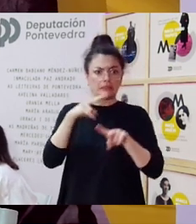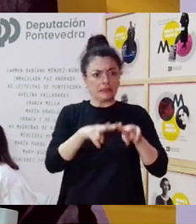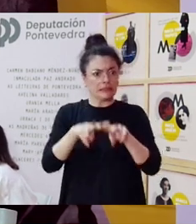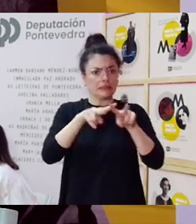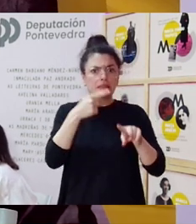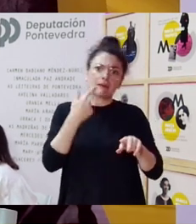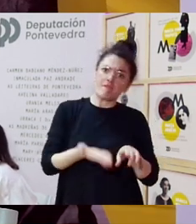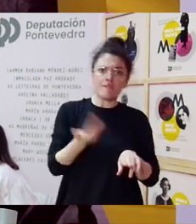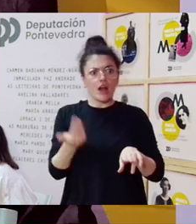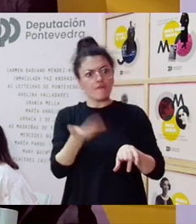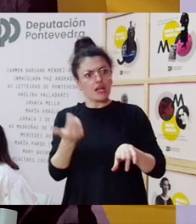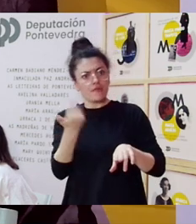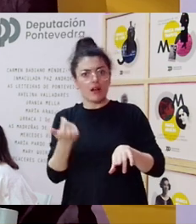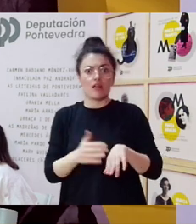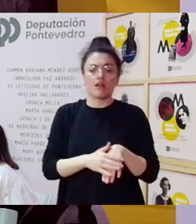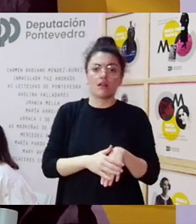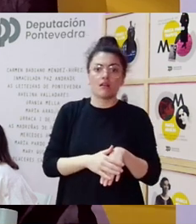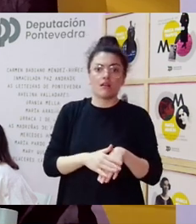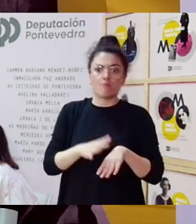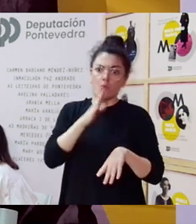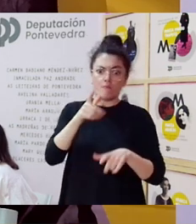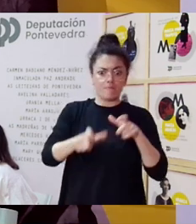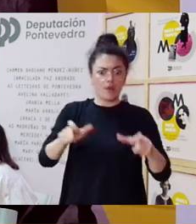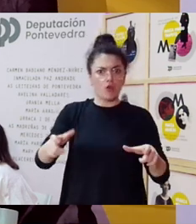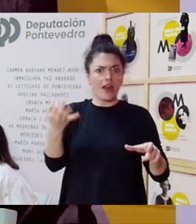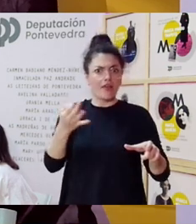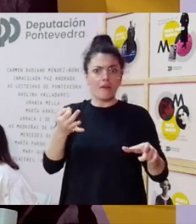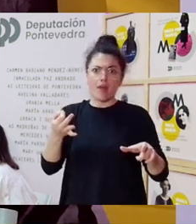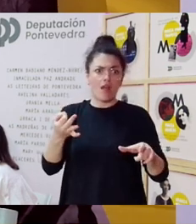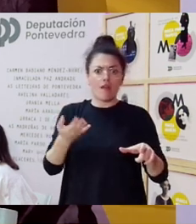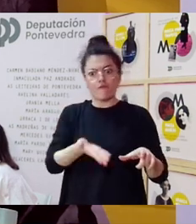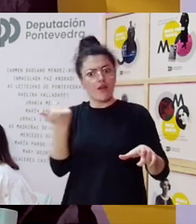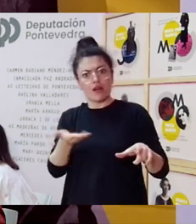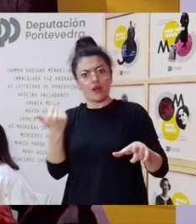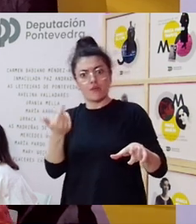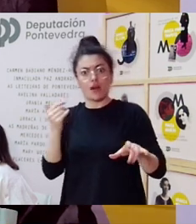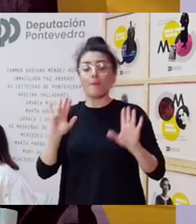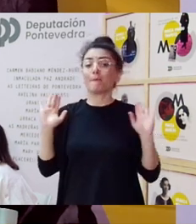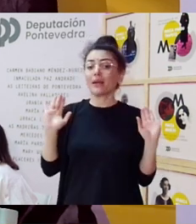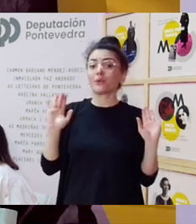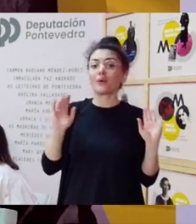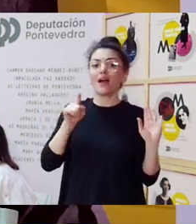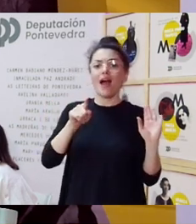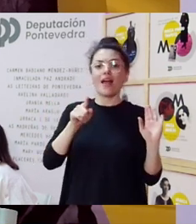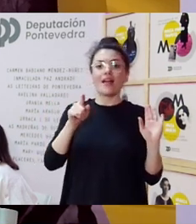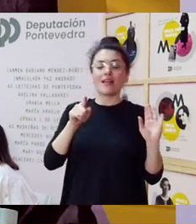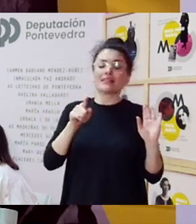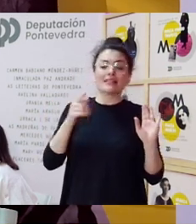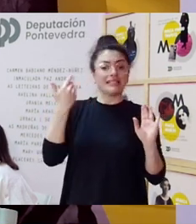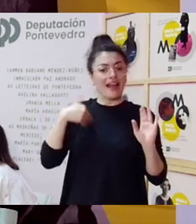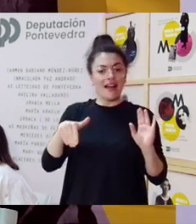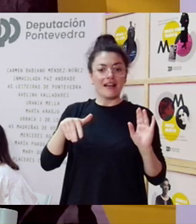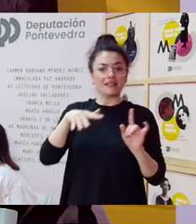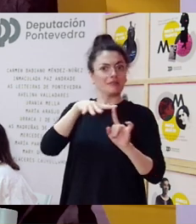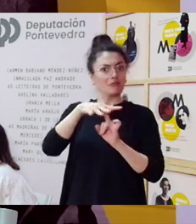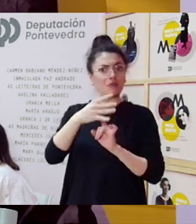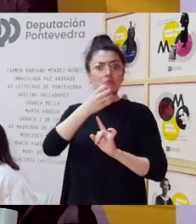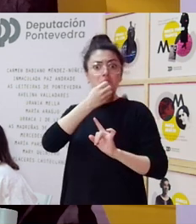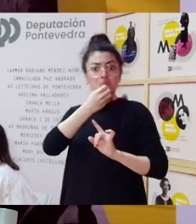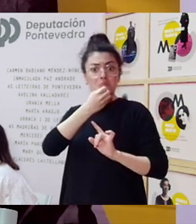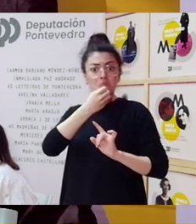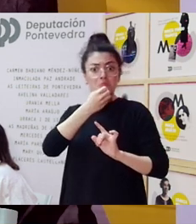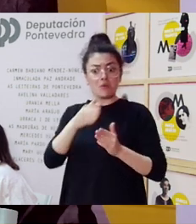follón porque que baixaran a xente que levaba, os refugiados todos que levaban. Pero bueno, eles conseguiron arreglar o barco sin sair